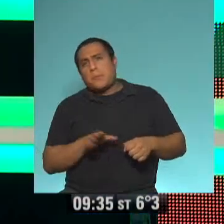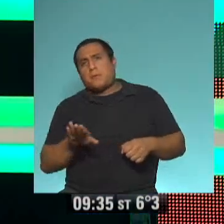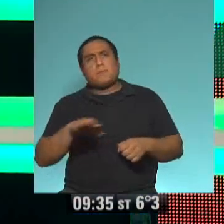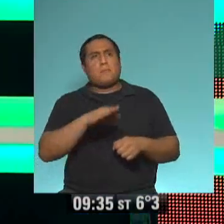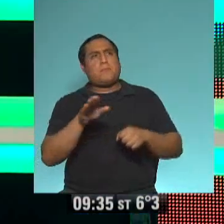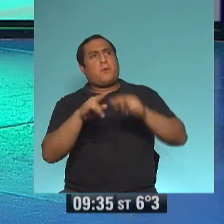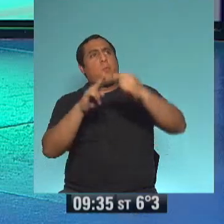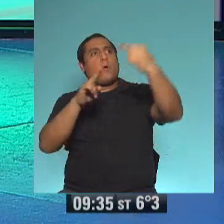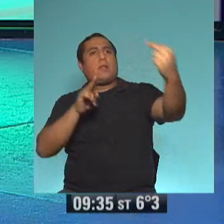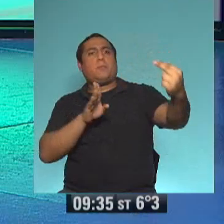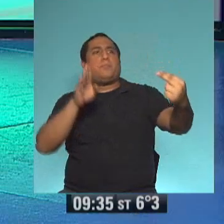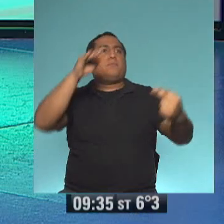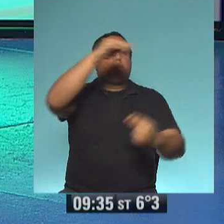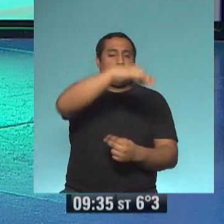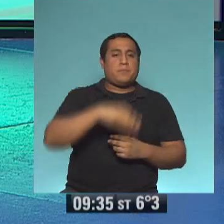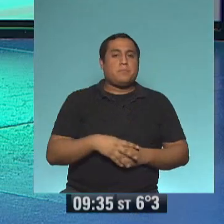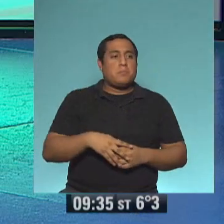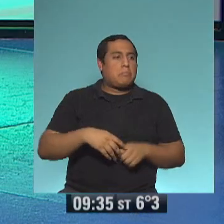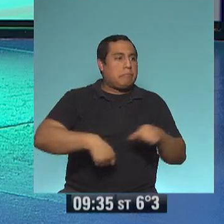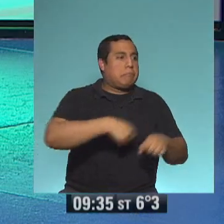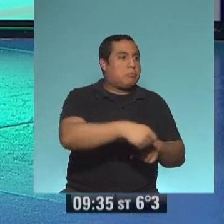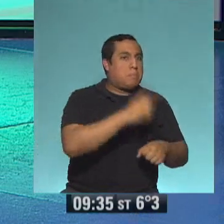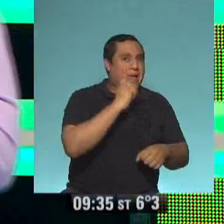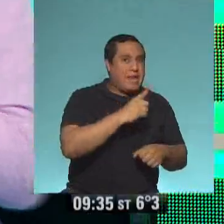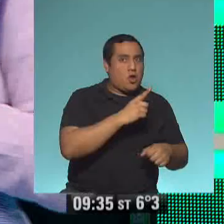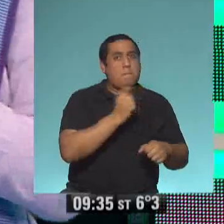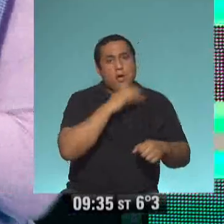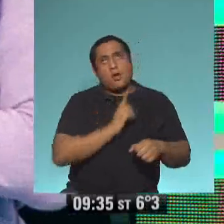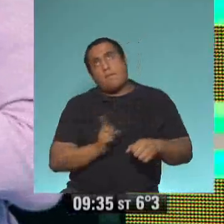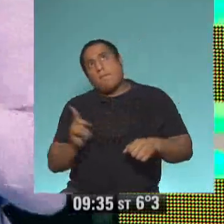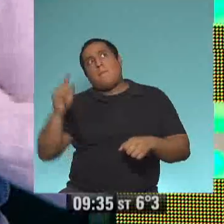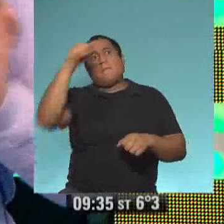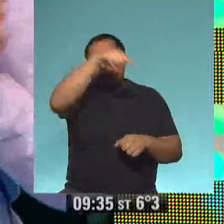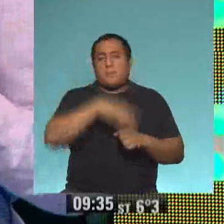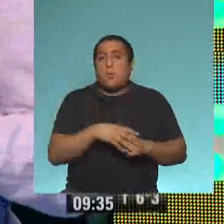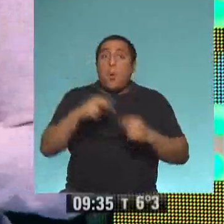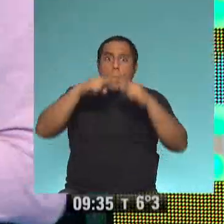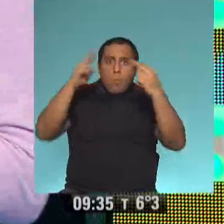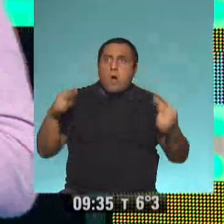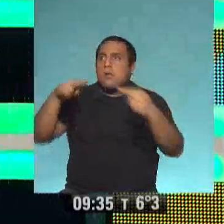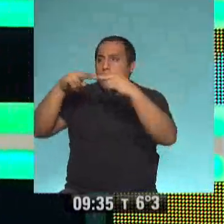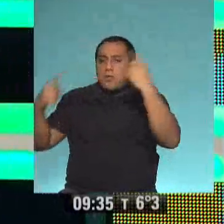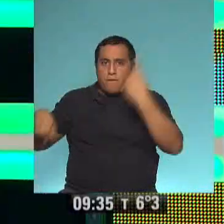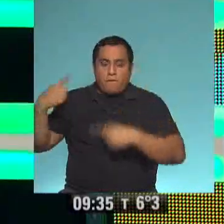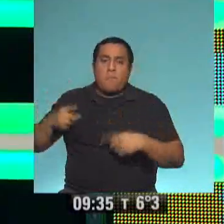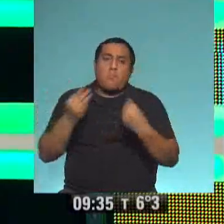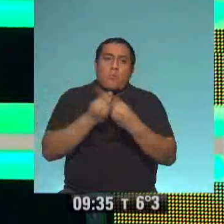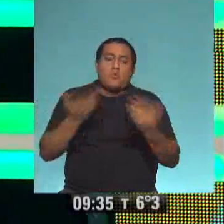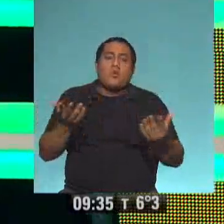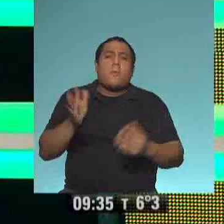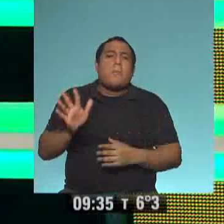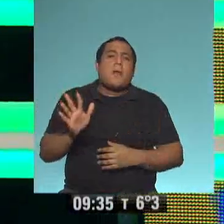¿no es cierto? Eso y para no cruzar la autopista por abajo, que es peligroso. Bueno, sabemos un montón de puentes. Sí. Pero no hablamos de